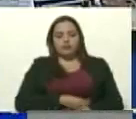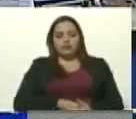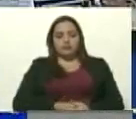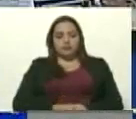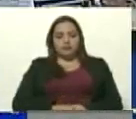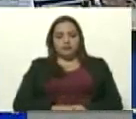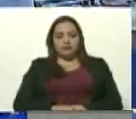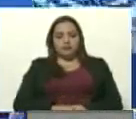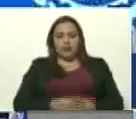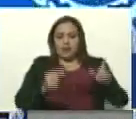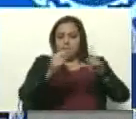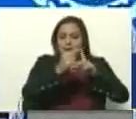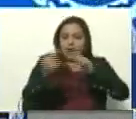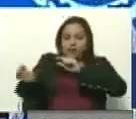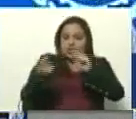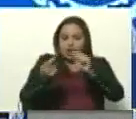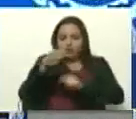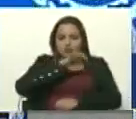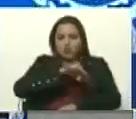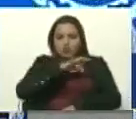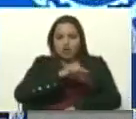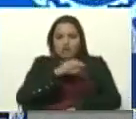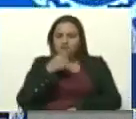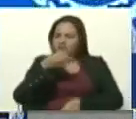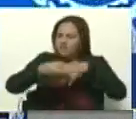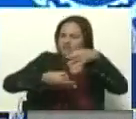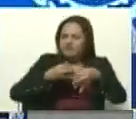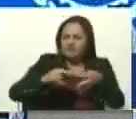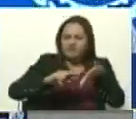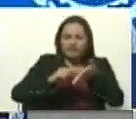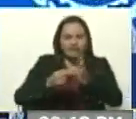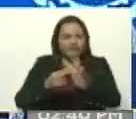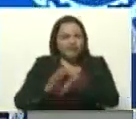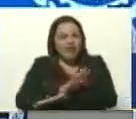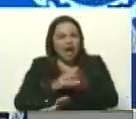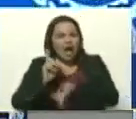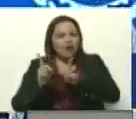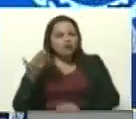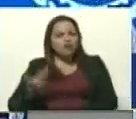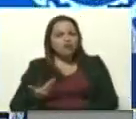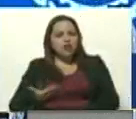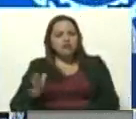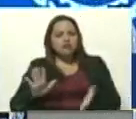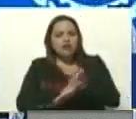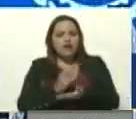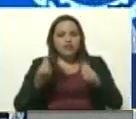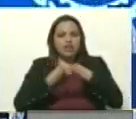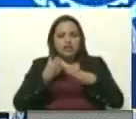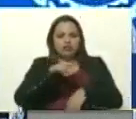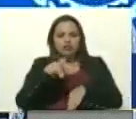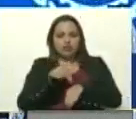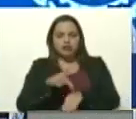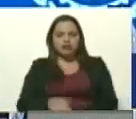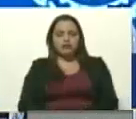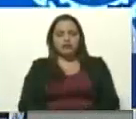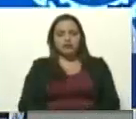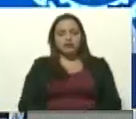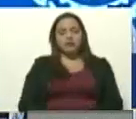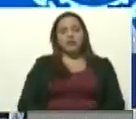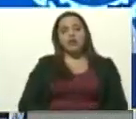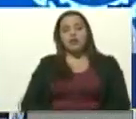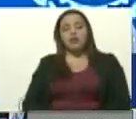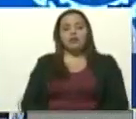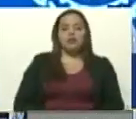La palabra diálogo social apela a un aspecto muy importante en la vida nacional, que es la necesidad de que